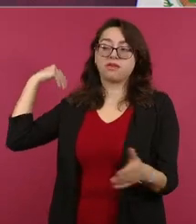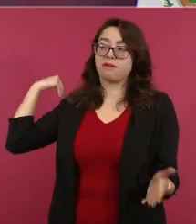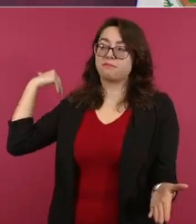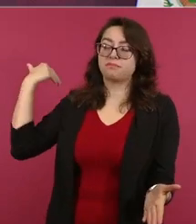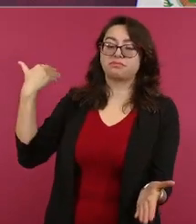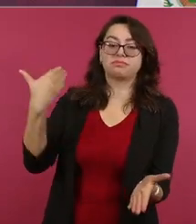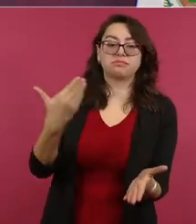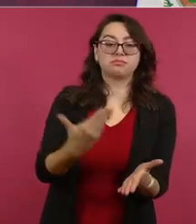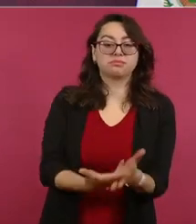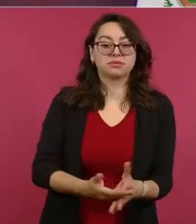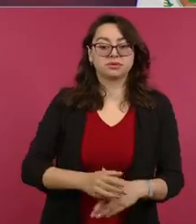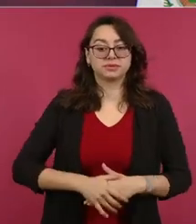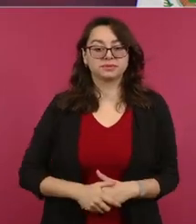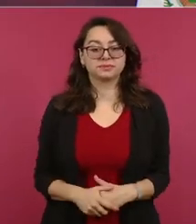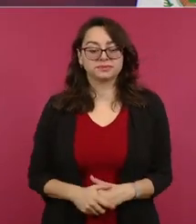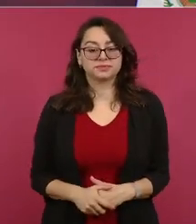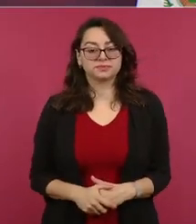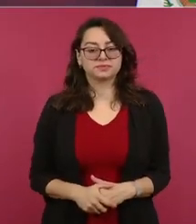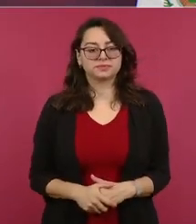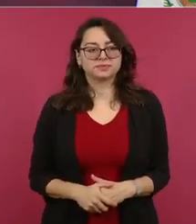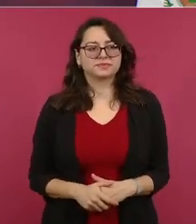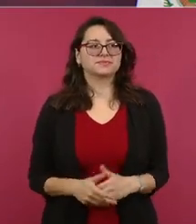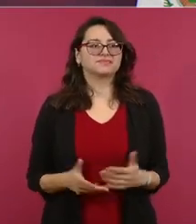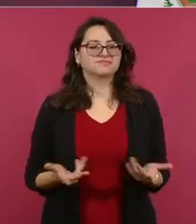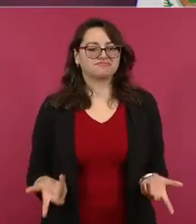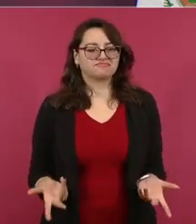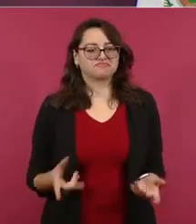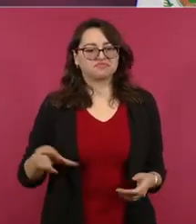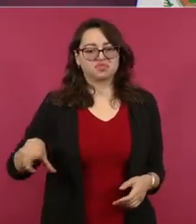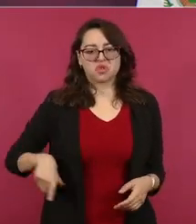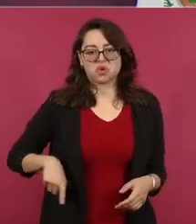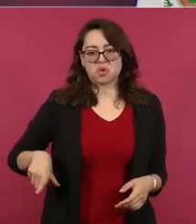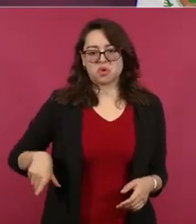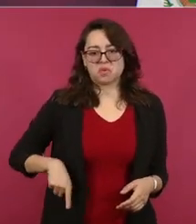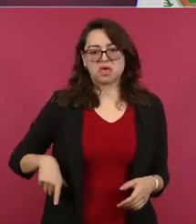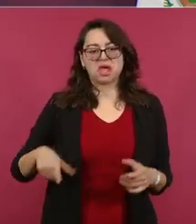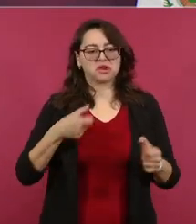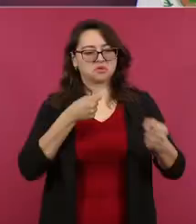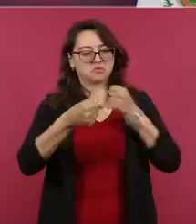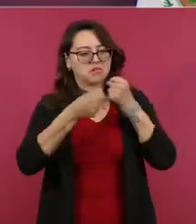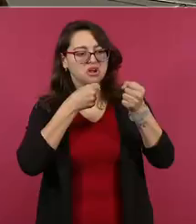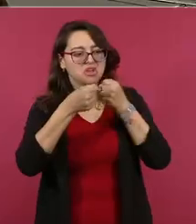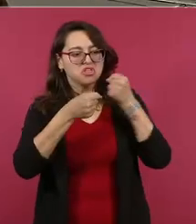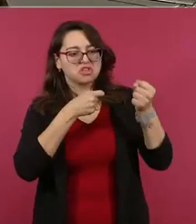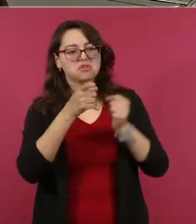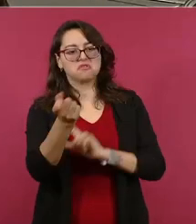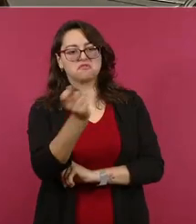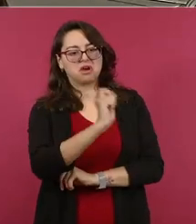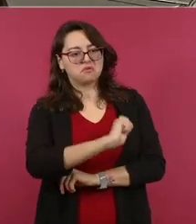Si le pagamos a un periodista famoso